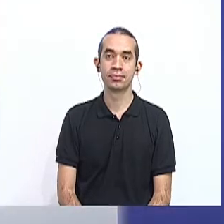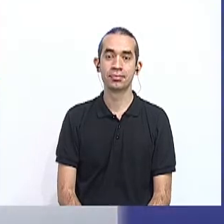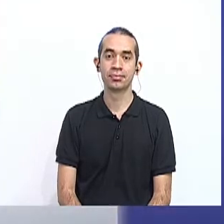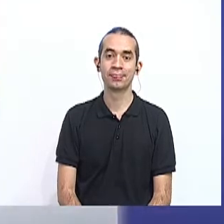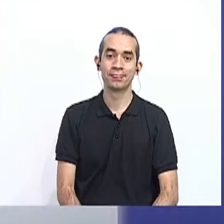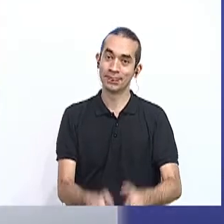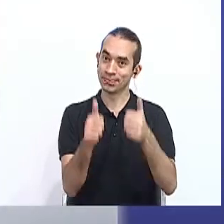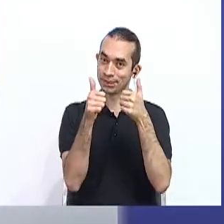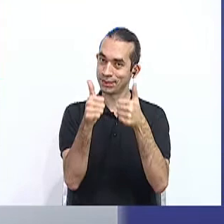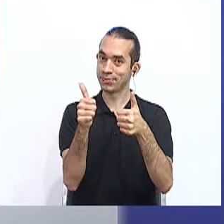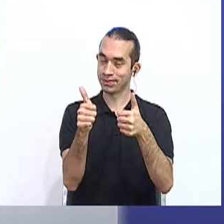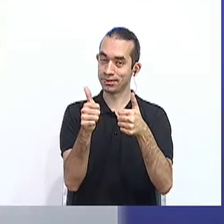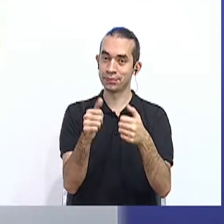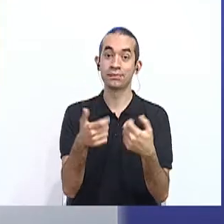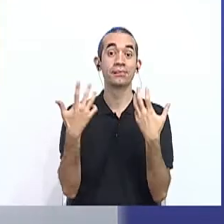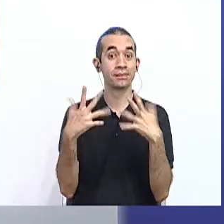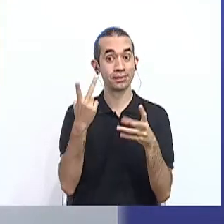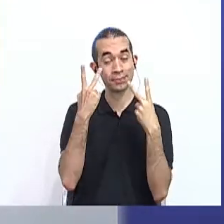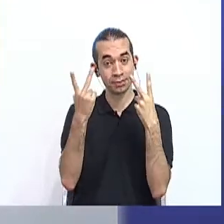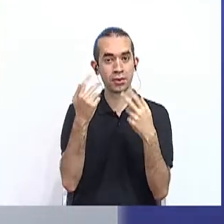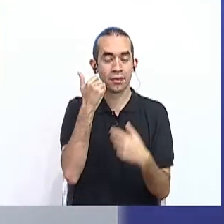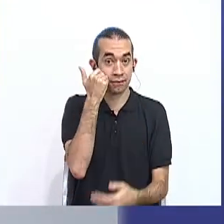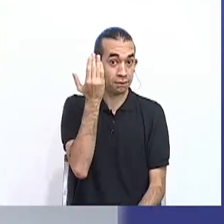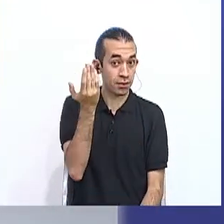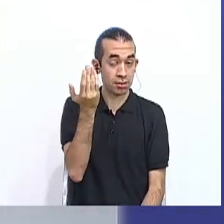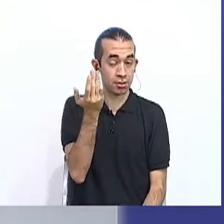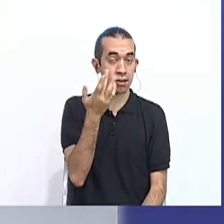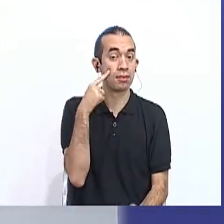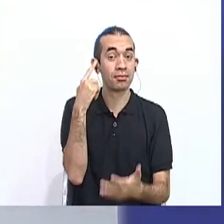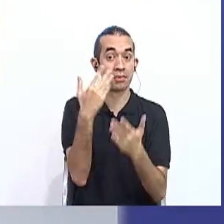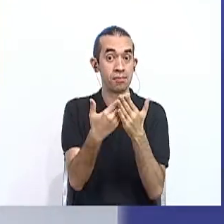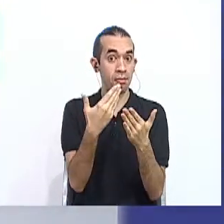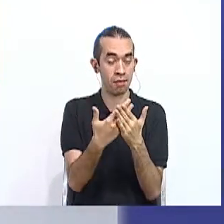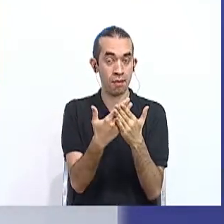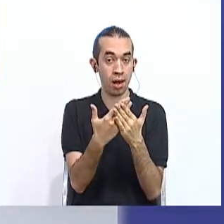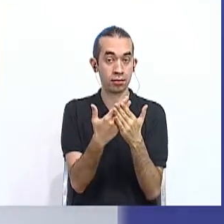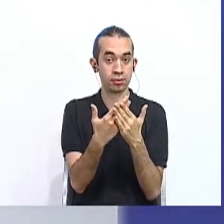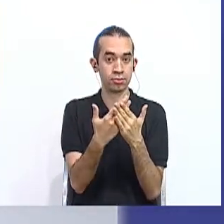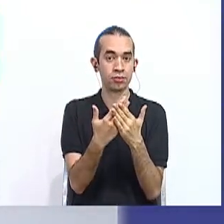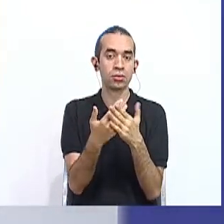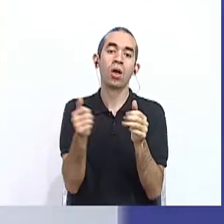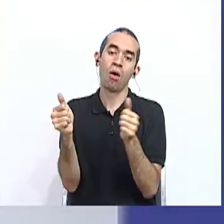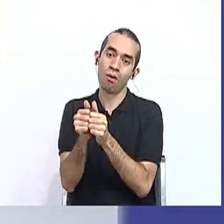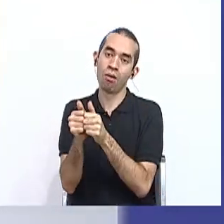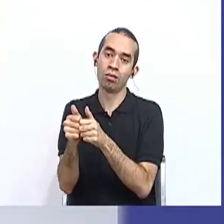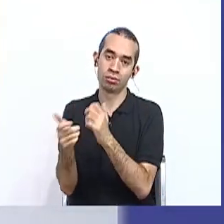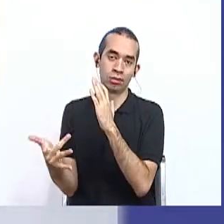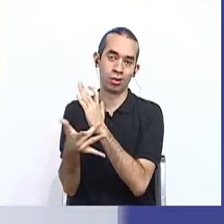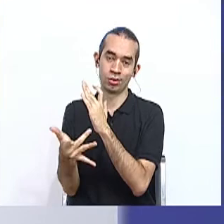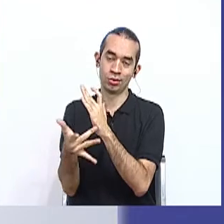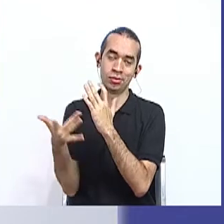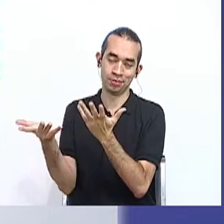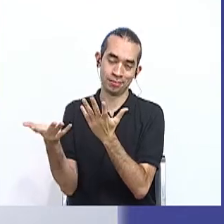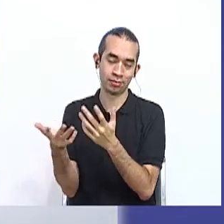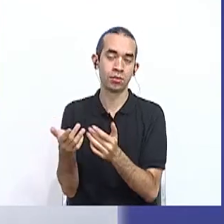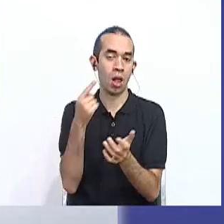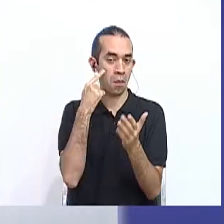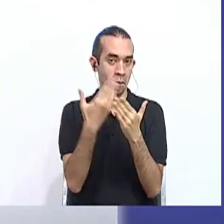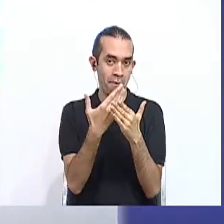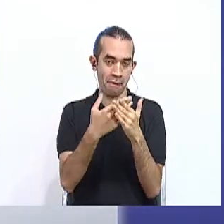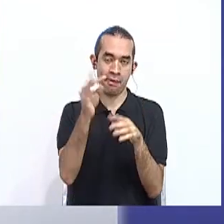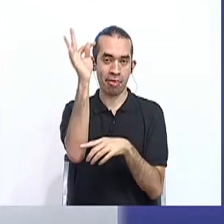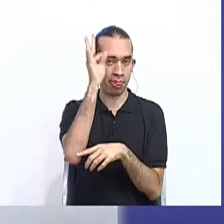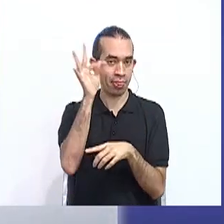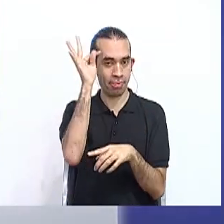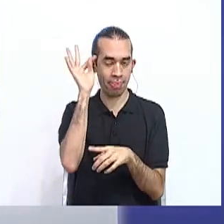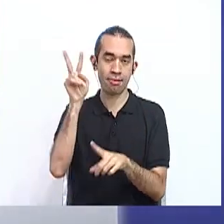Muy bien, ¿vieron qué fácil comprobar siempre y cuando tengamos equipo, ¿verdad? Para poder comprobar la teoría. Esto es lo